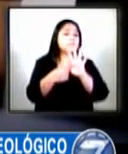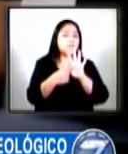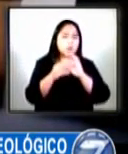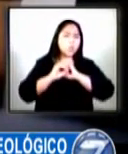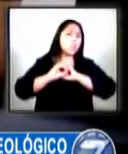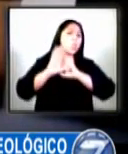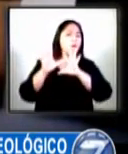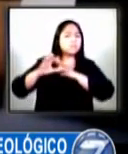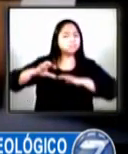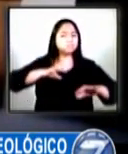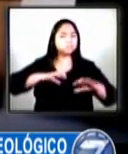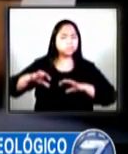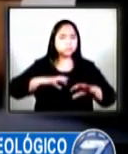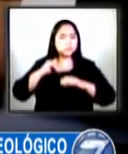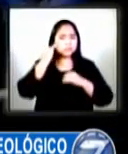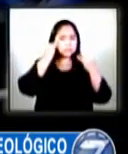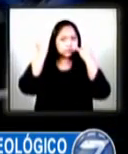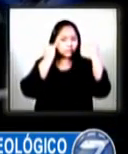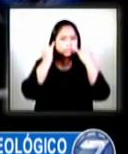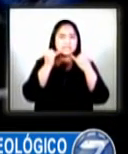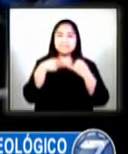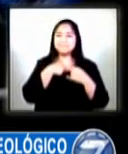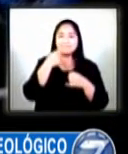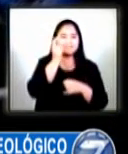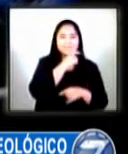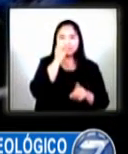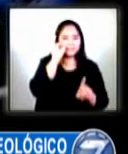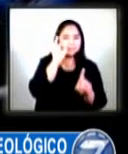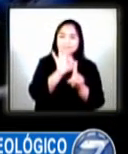activismo ideológico carente de objetividad.